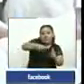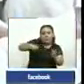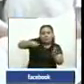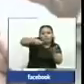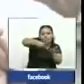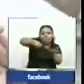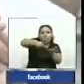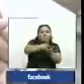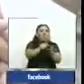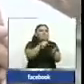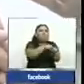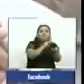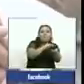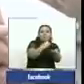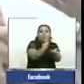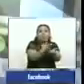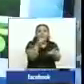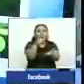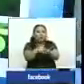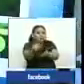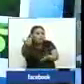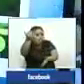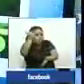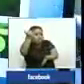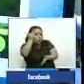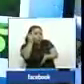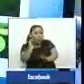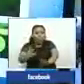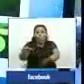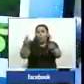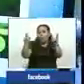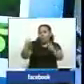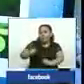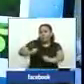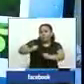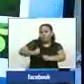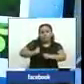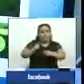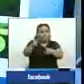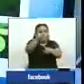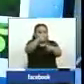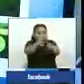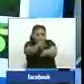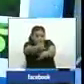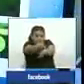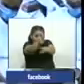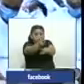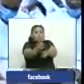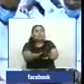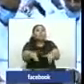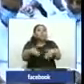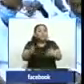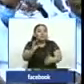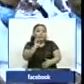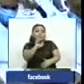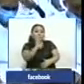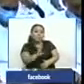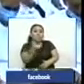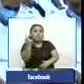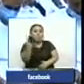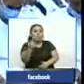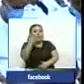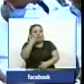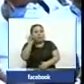pandilleros. Entre estas, el adiestramiento militar en un polígono de tiro de la Fuerza Armada de acuerdo a las declaraciones del